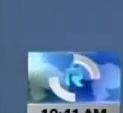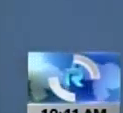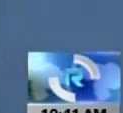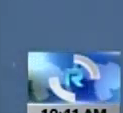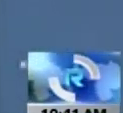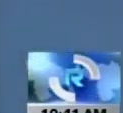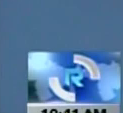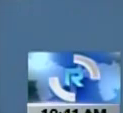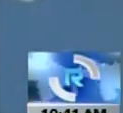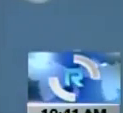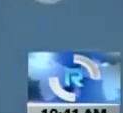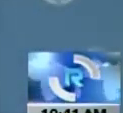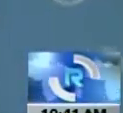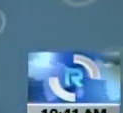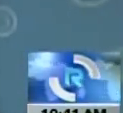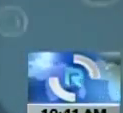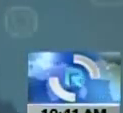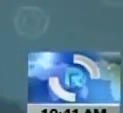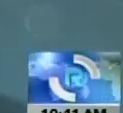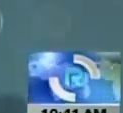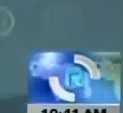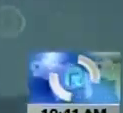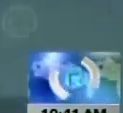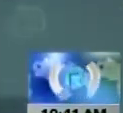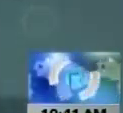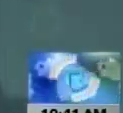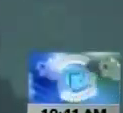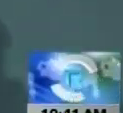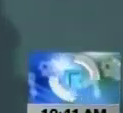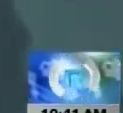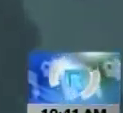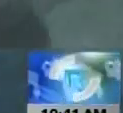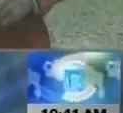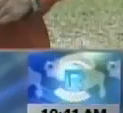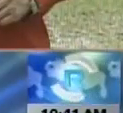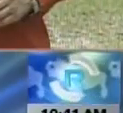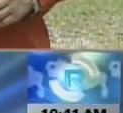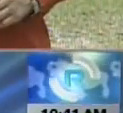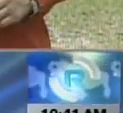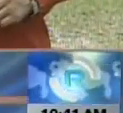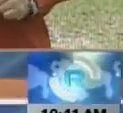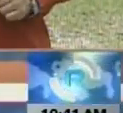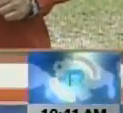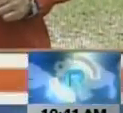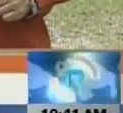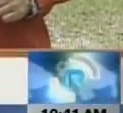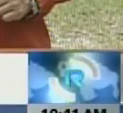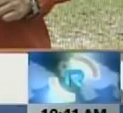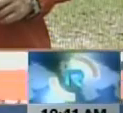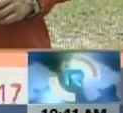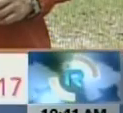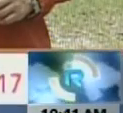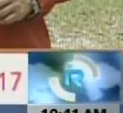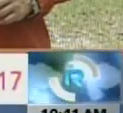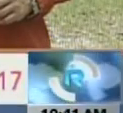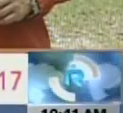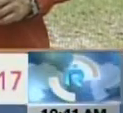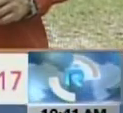Segura 2017. Nuestra compañera Marbelis Fernández está allí para ofrecernos todos los detalles. Buenos días, Marbelis.